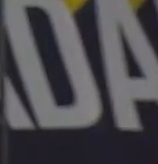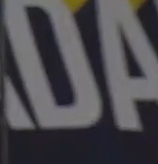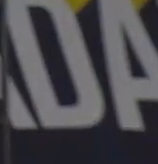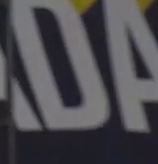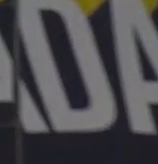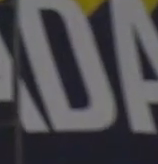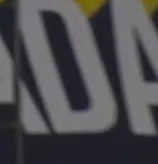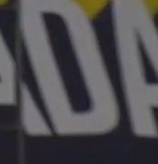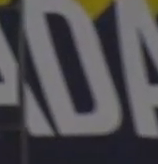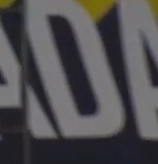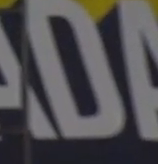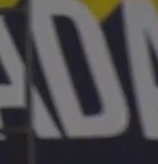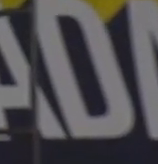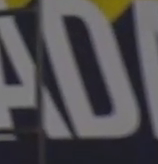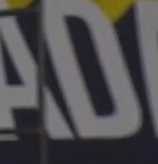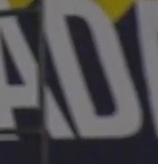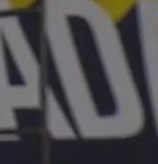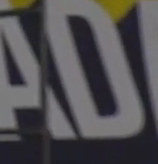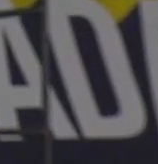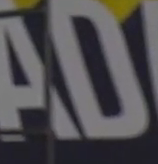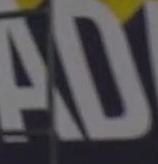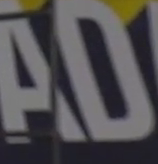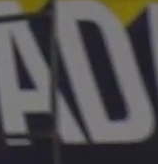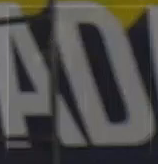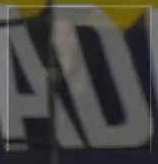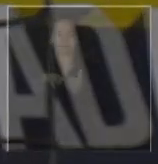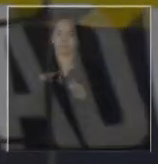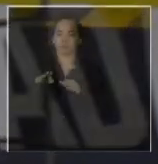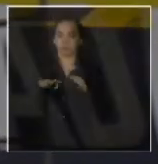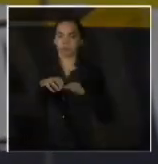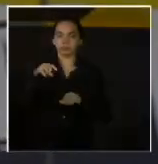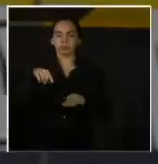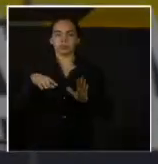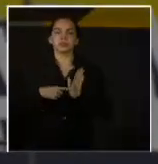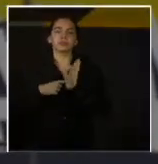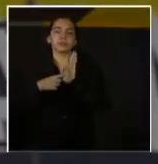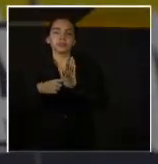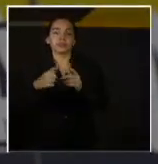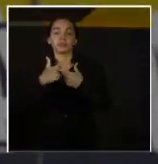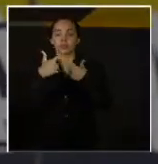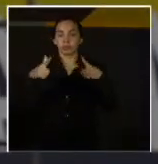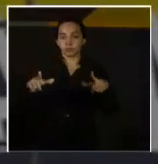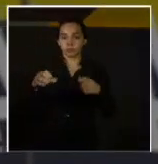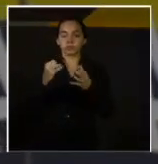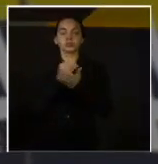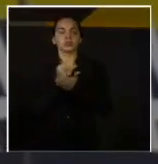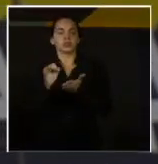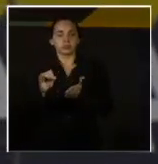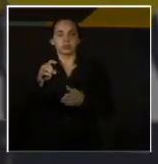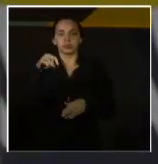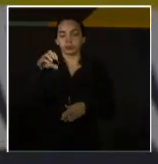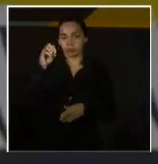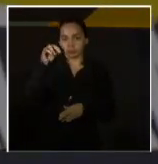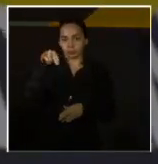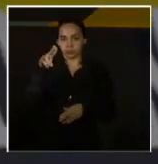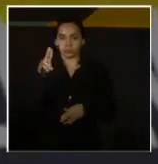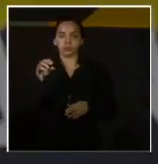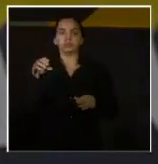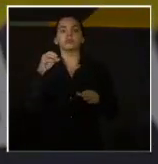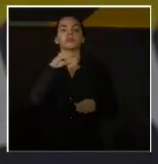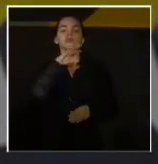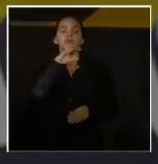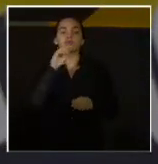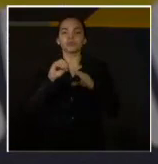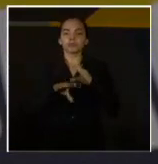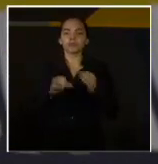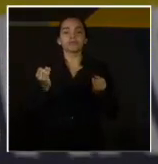de transparencia. Tenemos muy clara nuestra propuesta para ser autónoma a la hoy Vicefiscalía Anticorrupción.